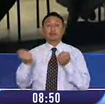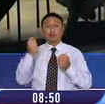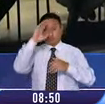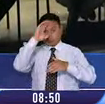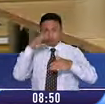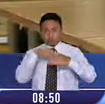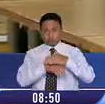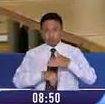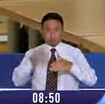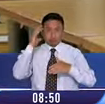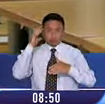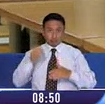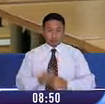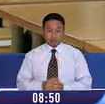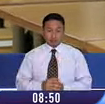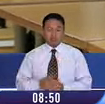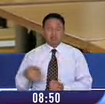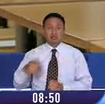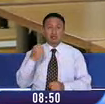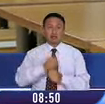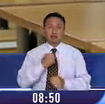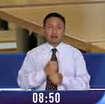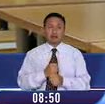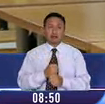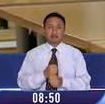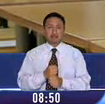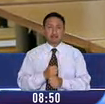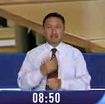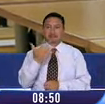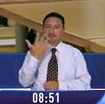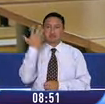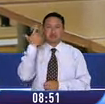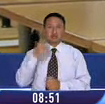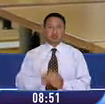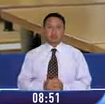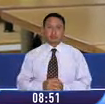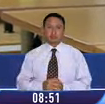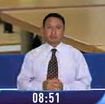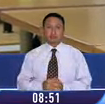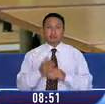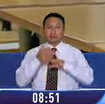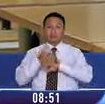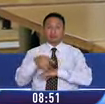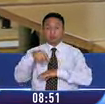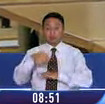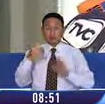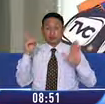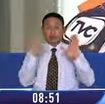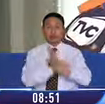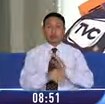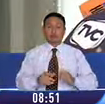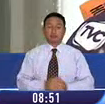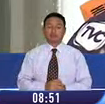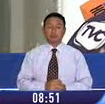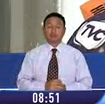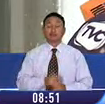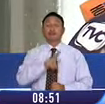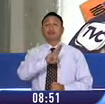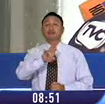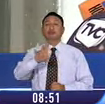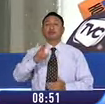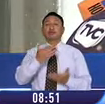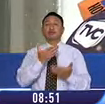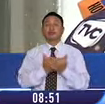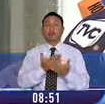de la SUAY, quien duró pocos días en ese cargo y de ahí surgiría la denuncia. Pero de estos 27 elementos, le